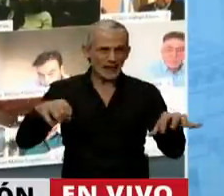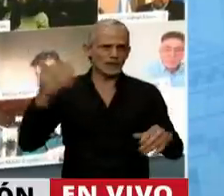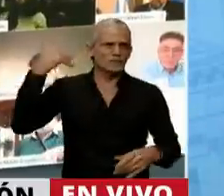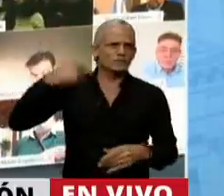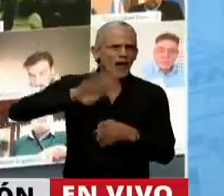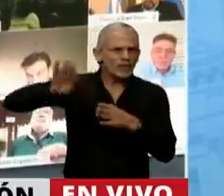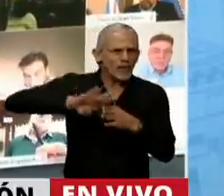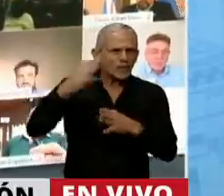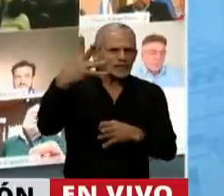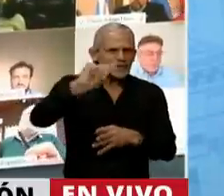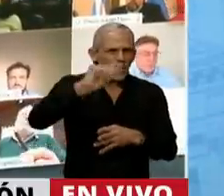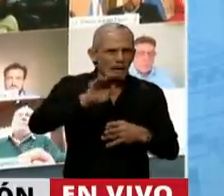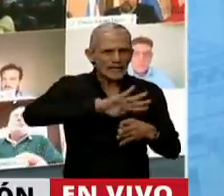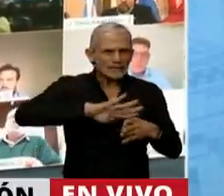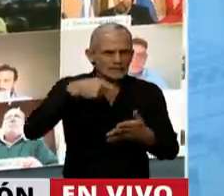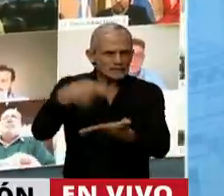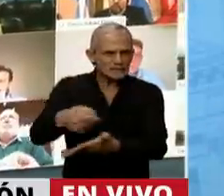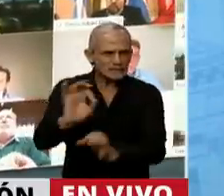mora.